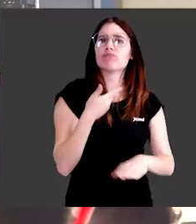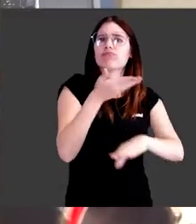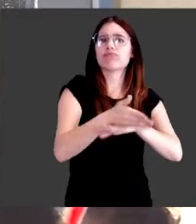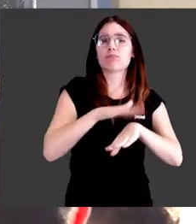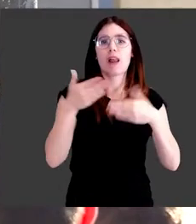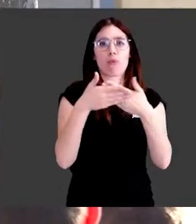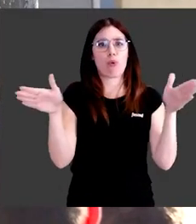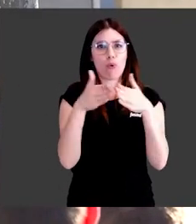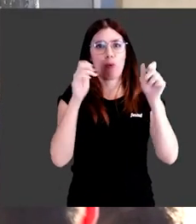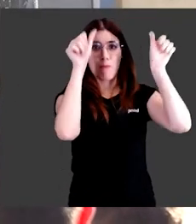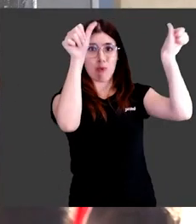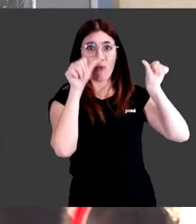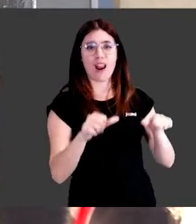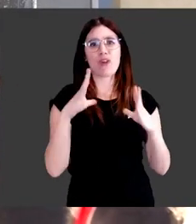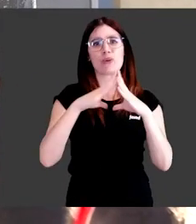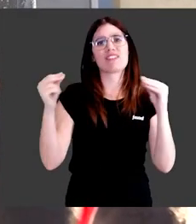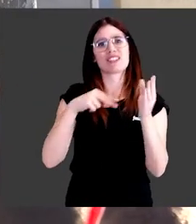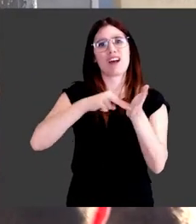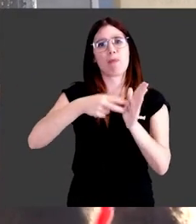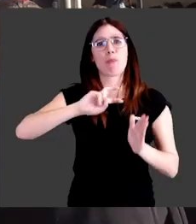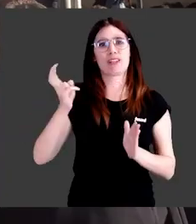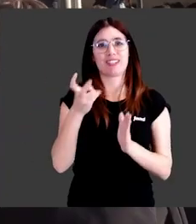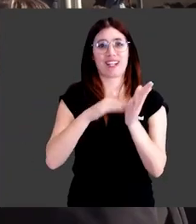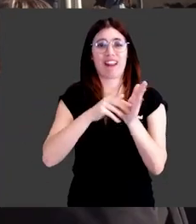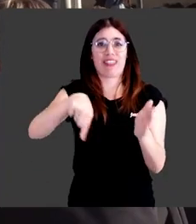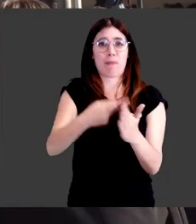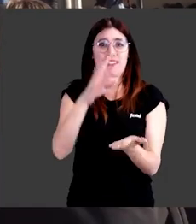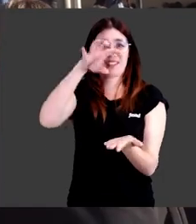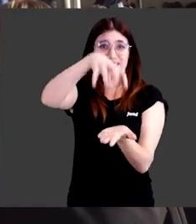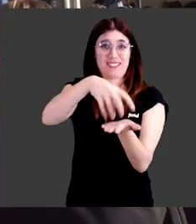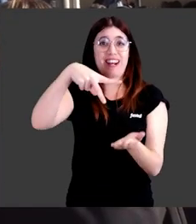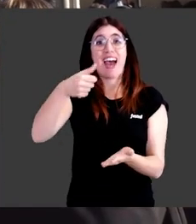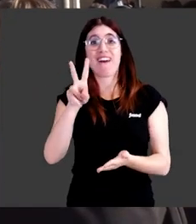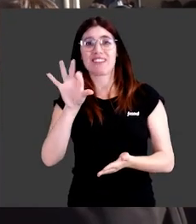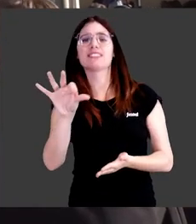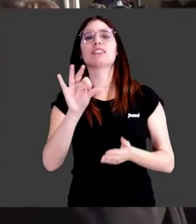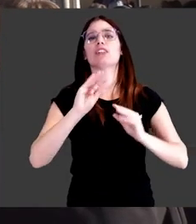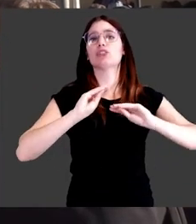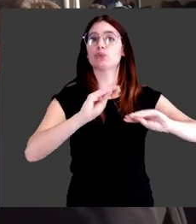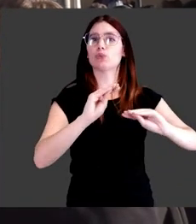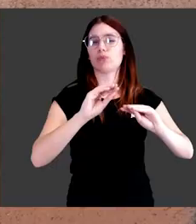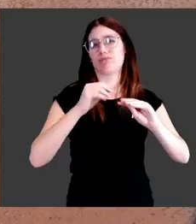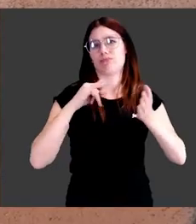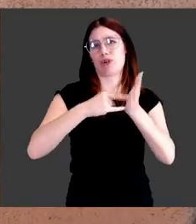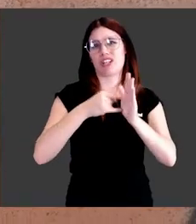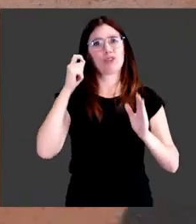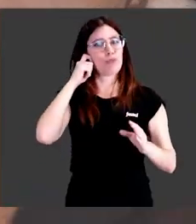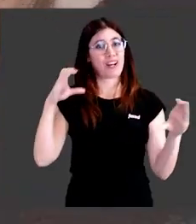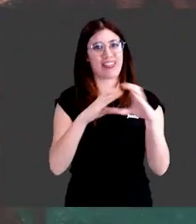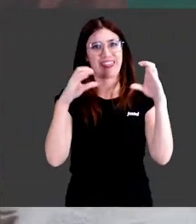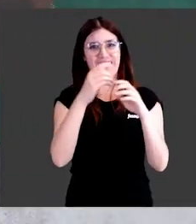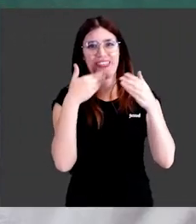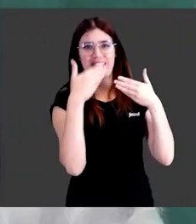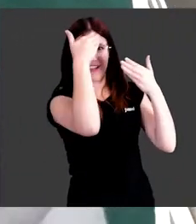acudió para inaugurar el mural con el que la Universidad Politécnica de Valencia y el Centro de Innovación Las Naves le rinden tributo en su proyecto Dones de Ciencia.